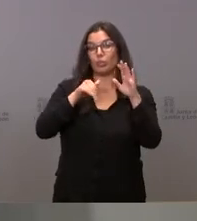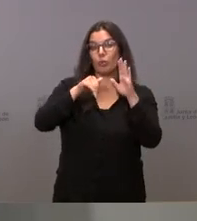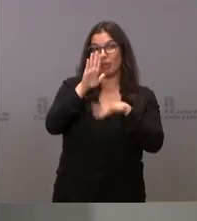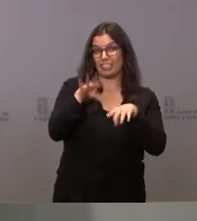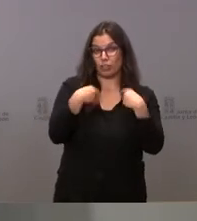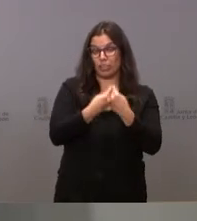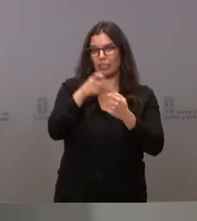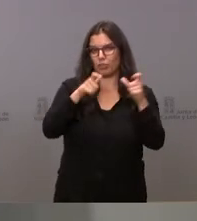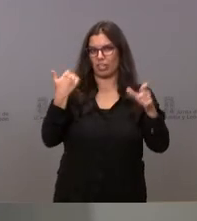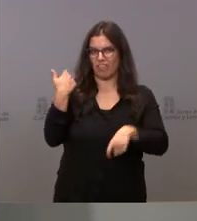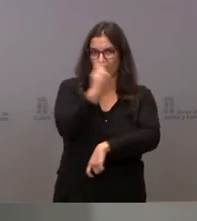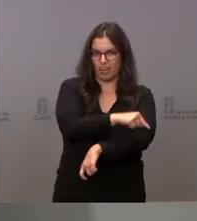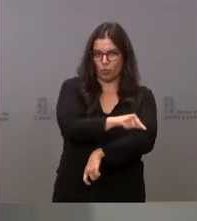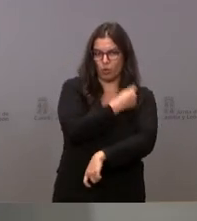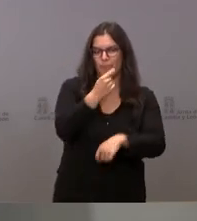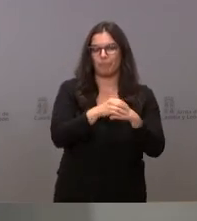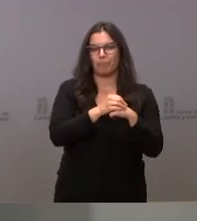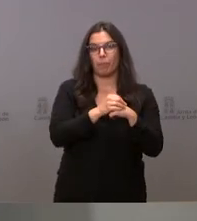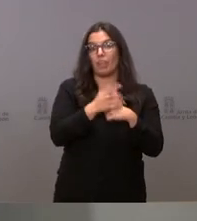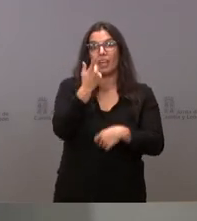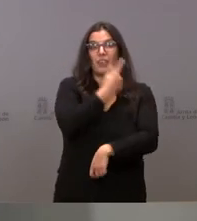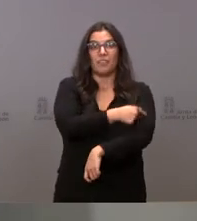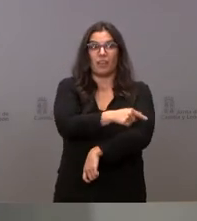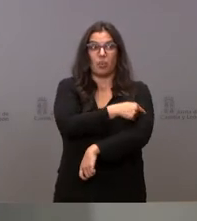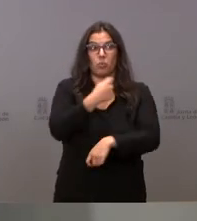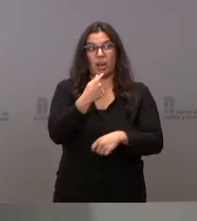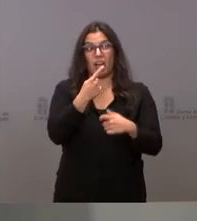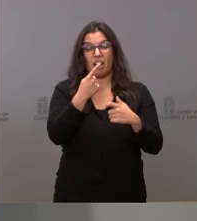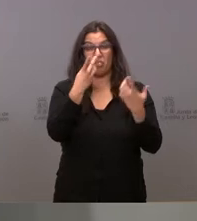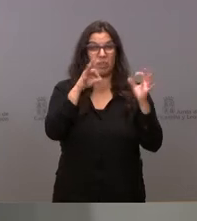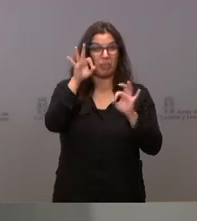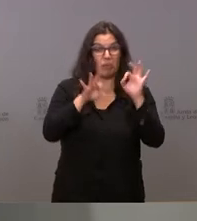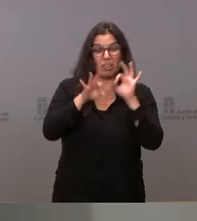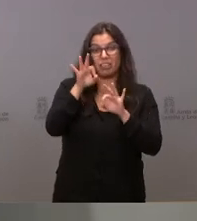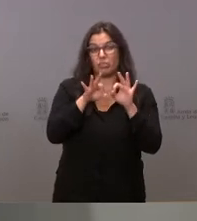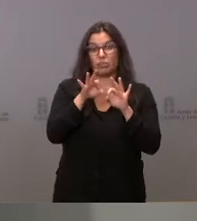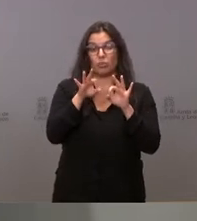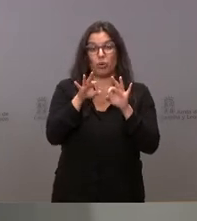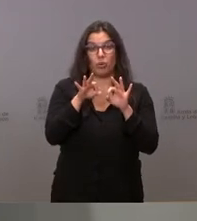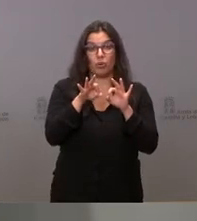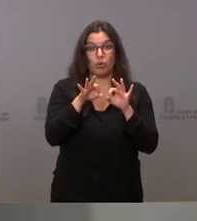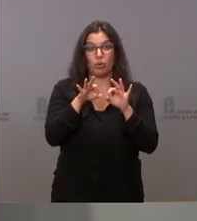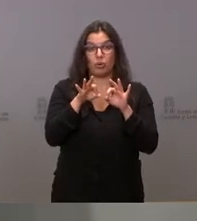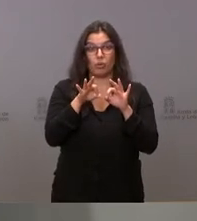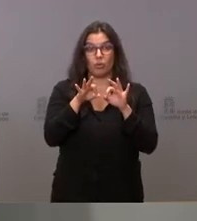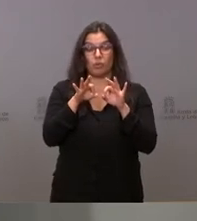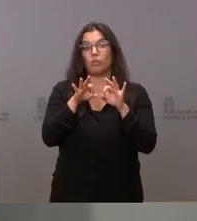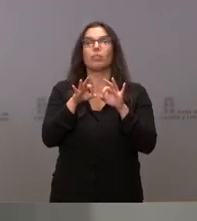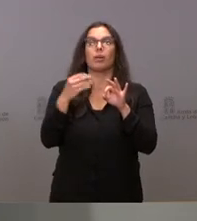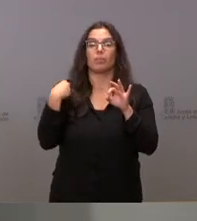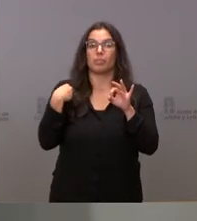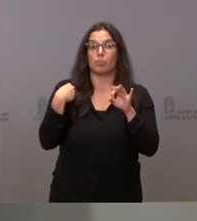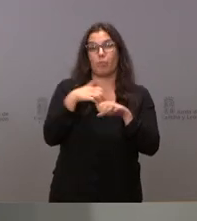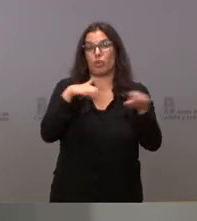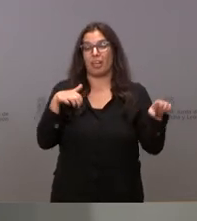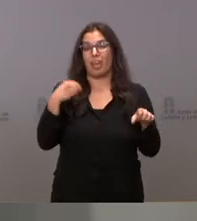total, una vacunación prácticamente 90% con vacunas de RNA mensajero, tanto